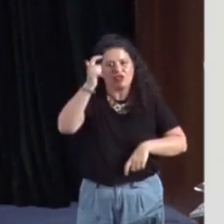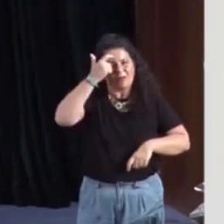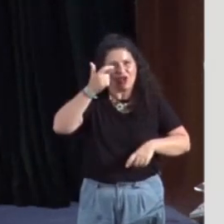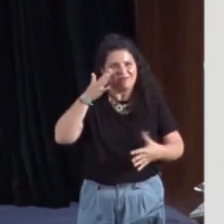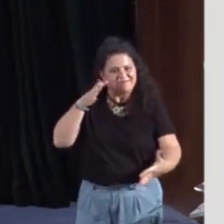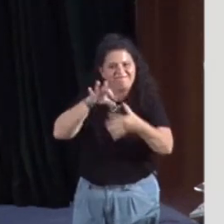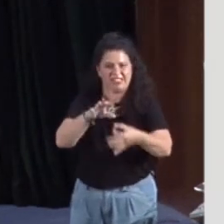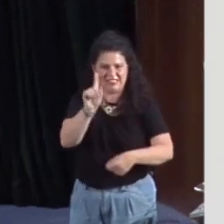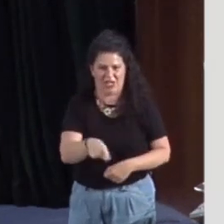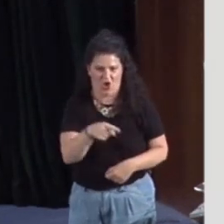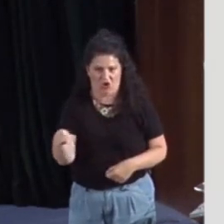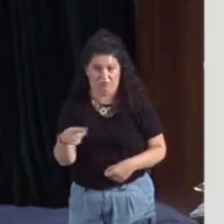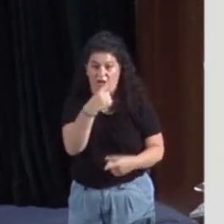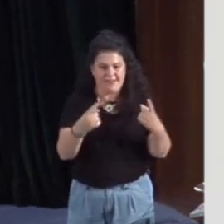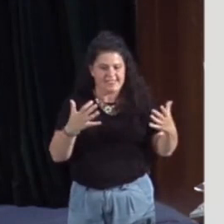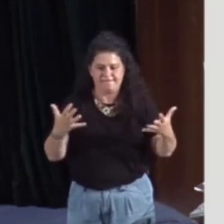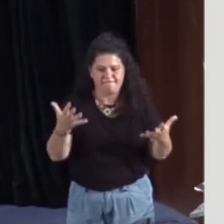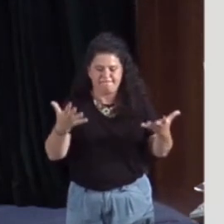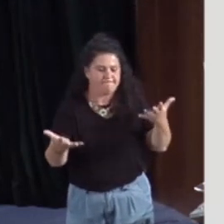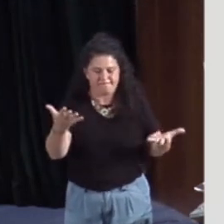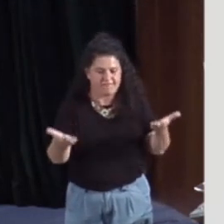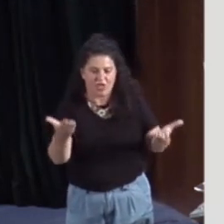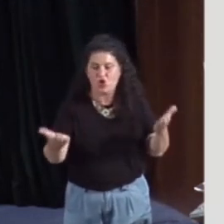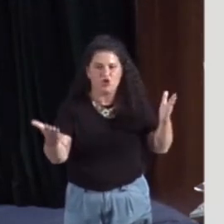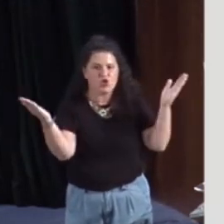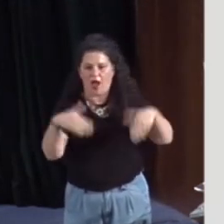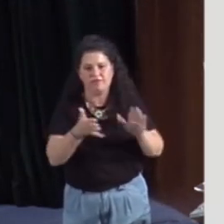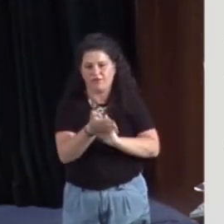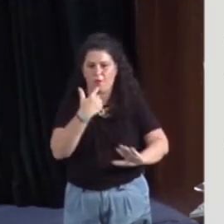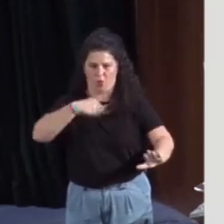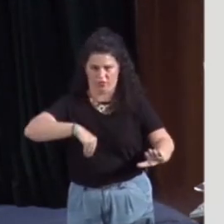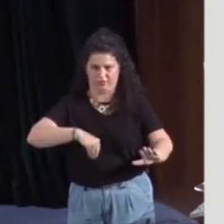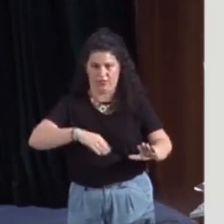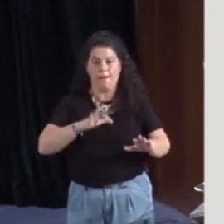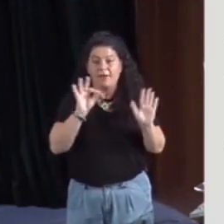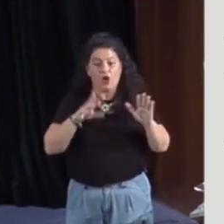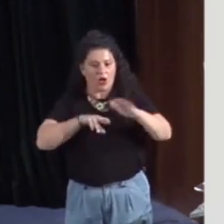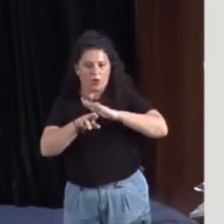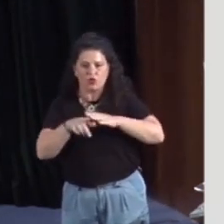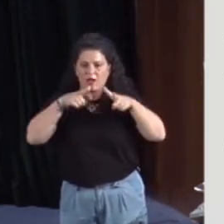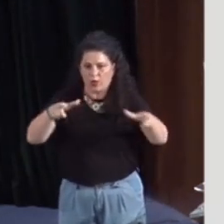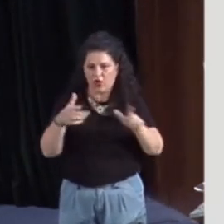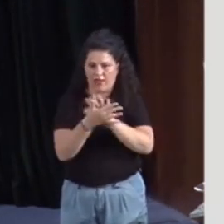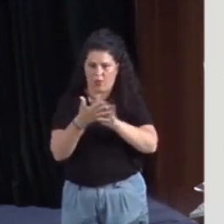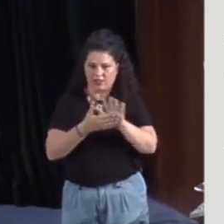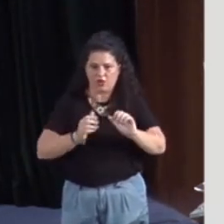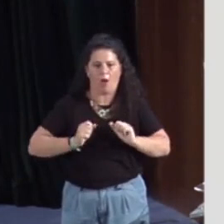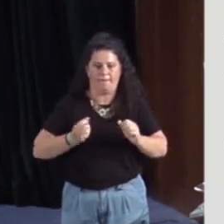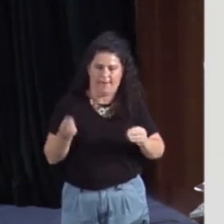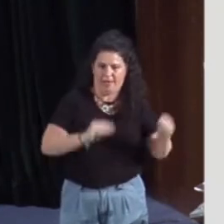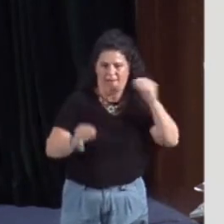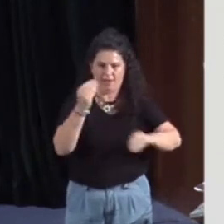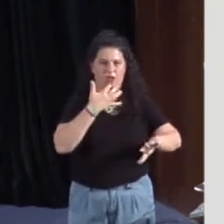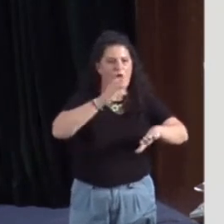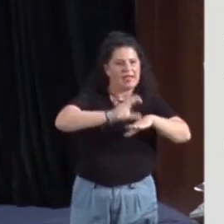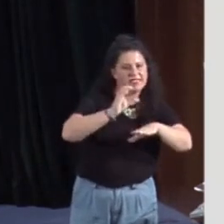orales, como en el caso del inglés. Y para ello utiliza una gran cantidad de recursos lingüísticos propios de la lengua de signos, como clasificadores, componentes no